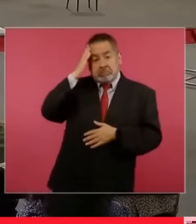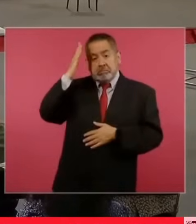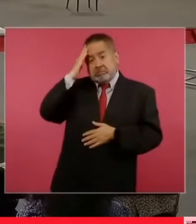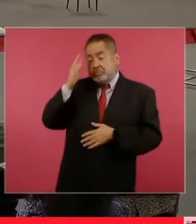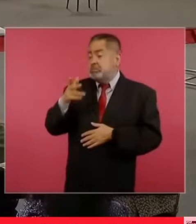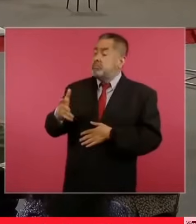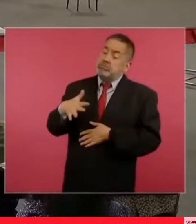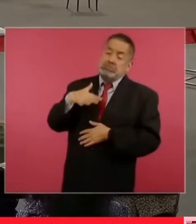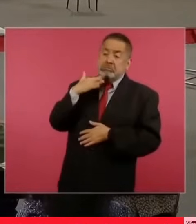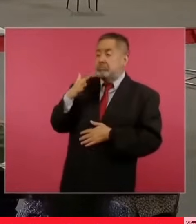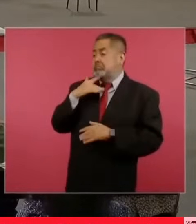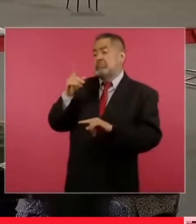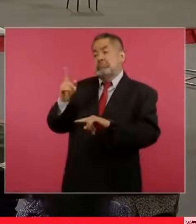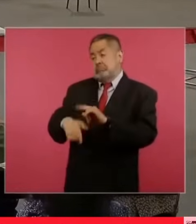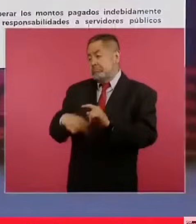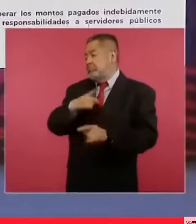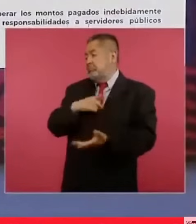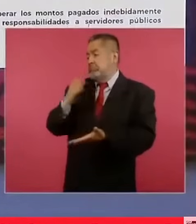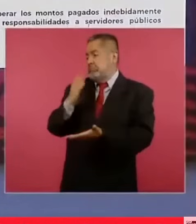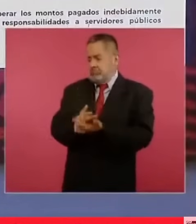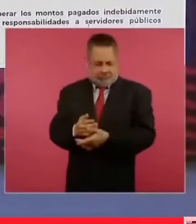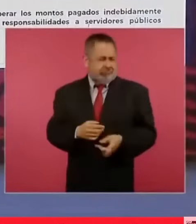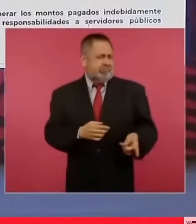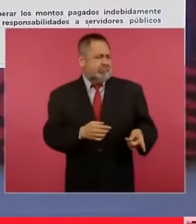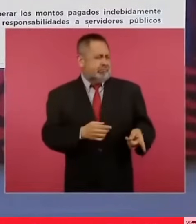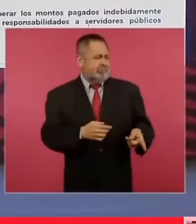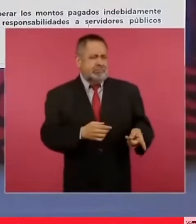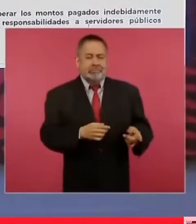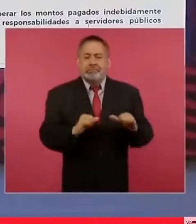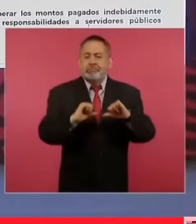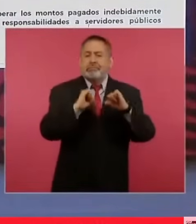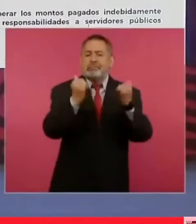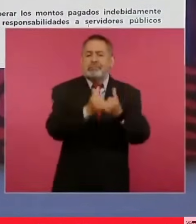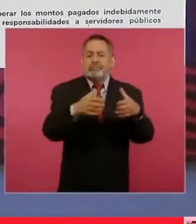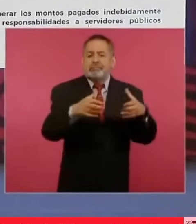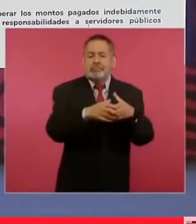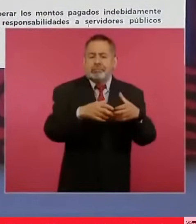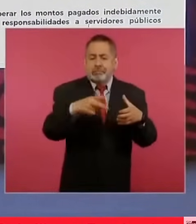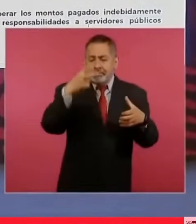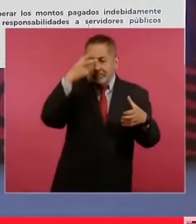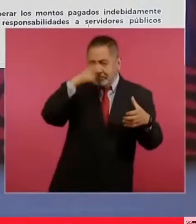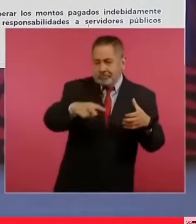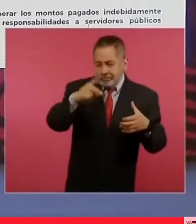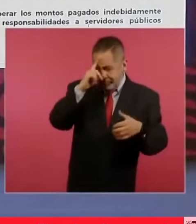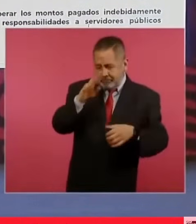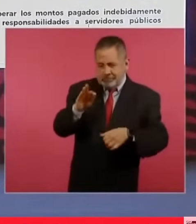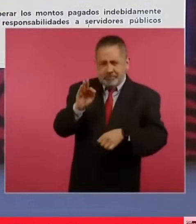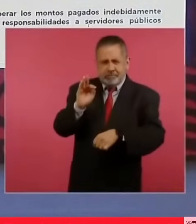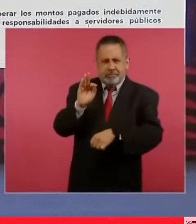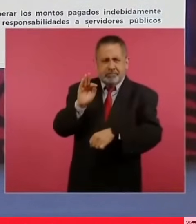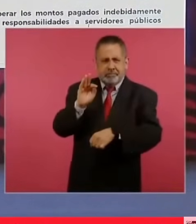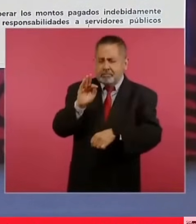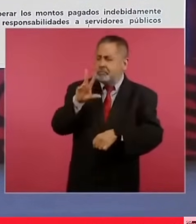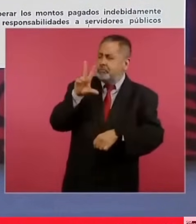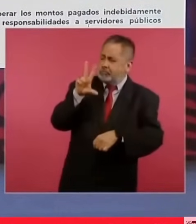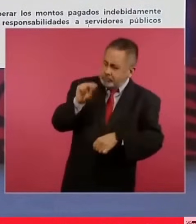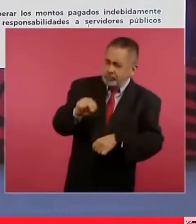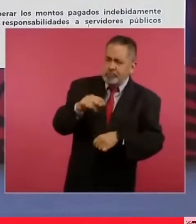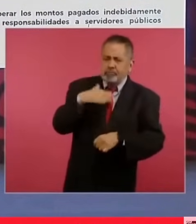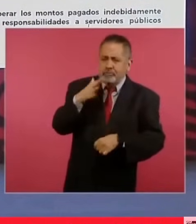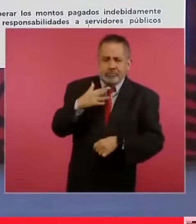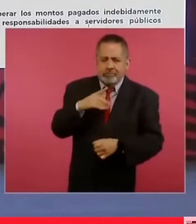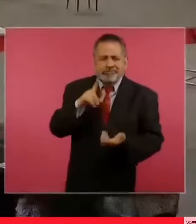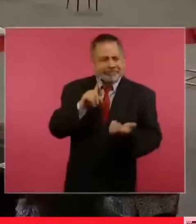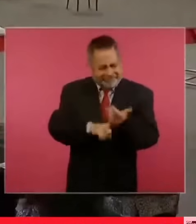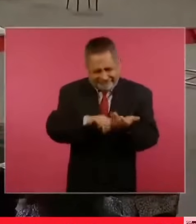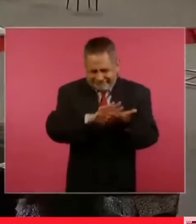quien encabeza a los mexicanos. Ellos dicen que son a favor en contra de la corrupción, en realidad son a